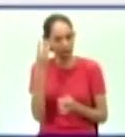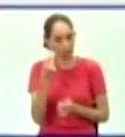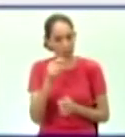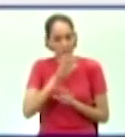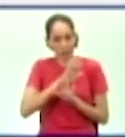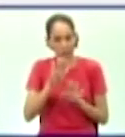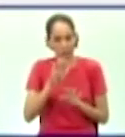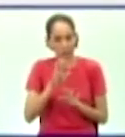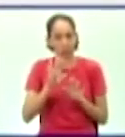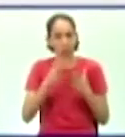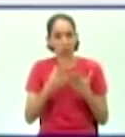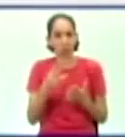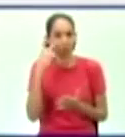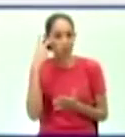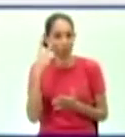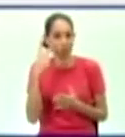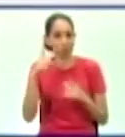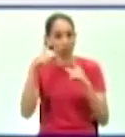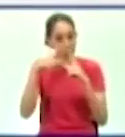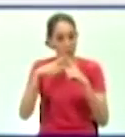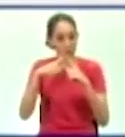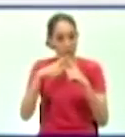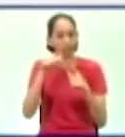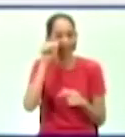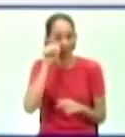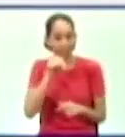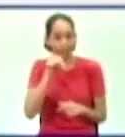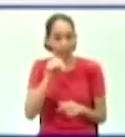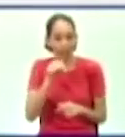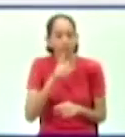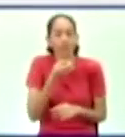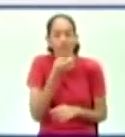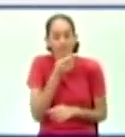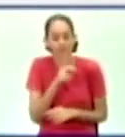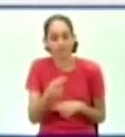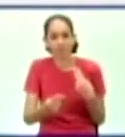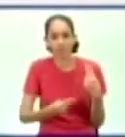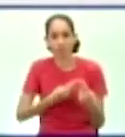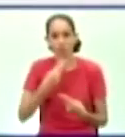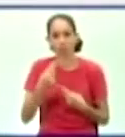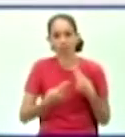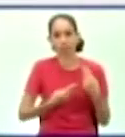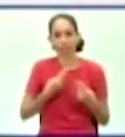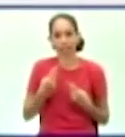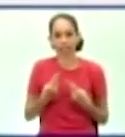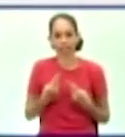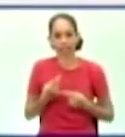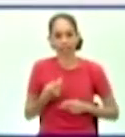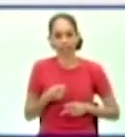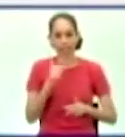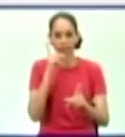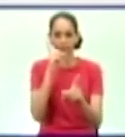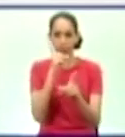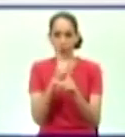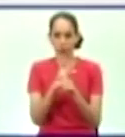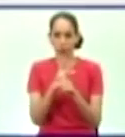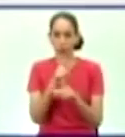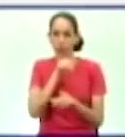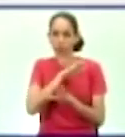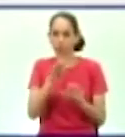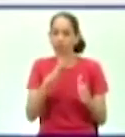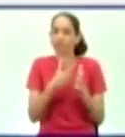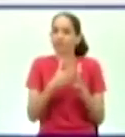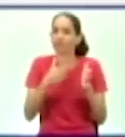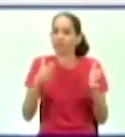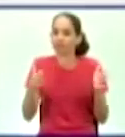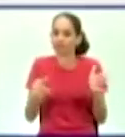triángulo, por tanto podemos hallar el arco cuando tengamos la amplitud de ese